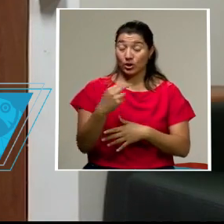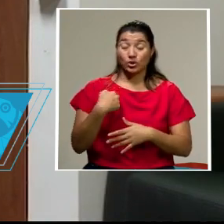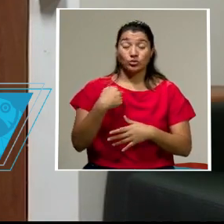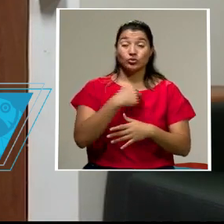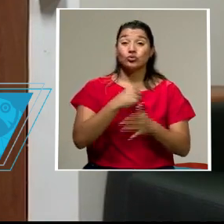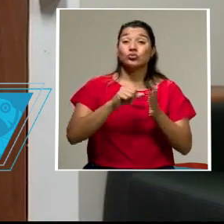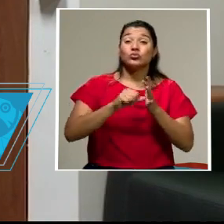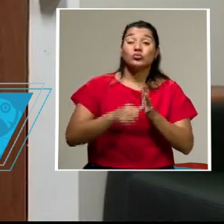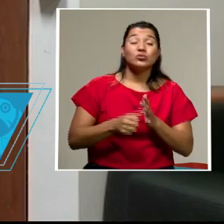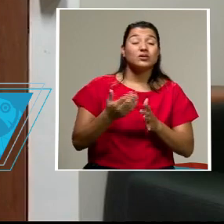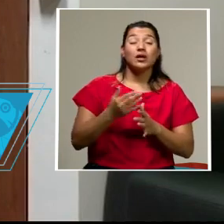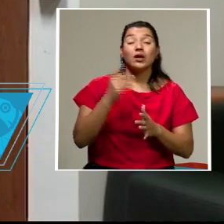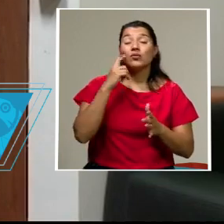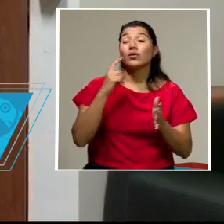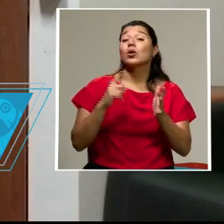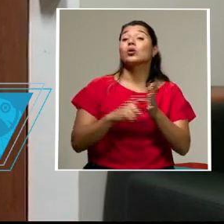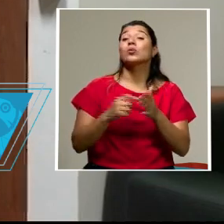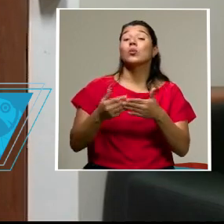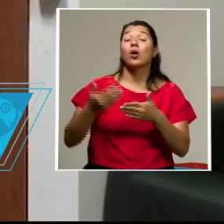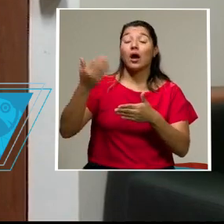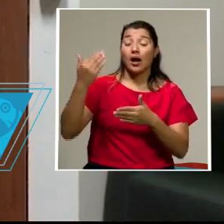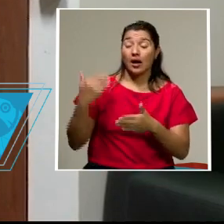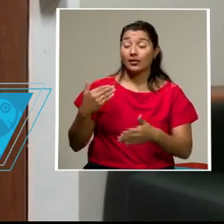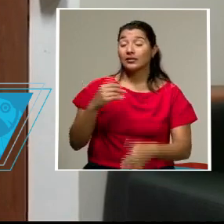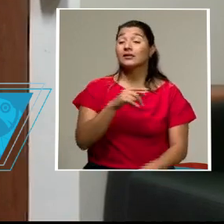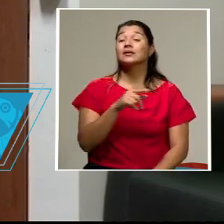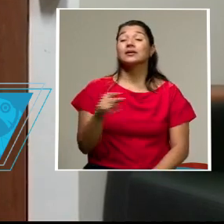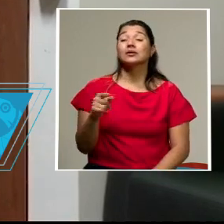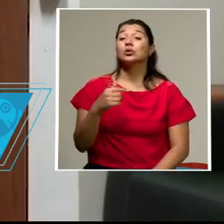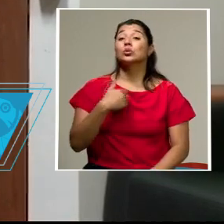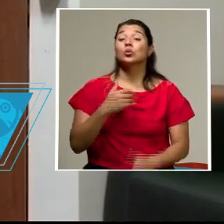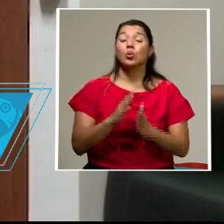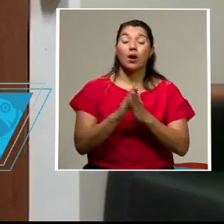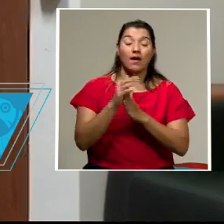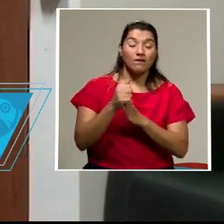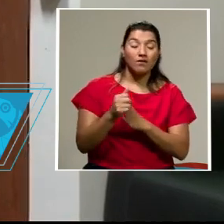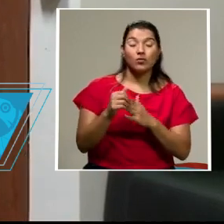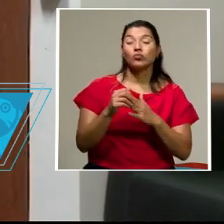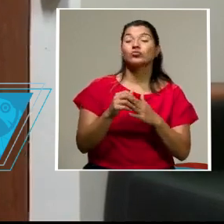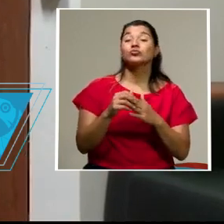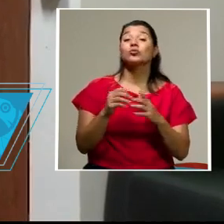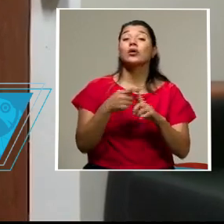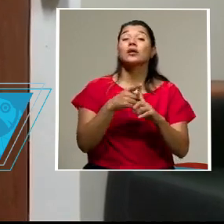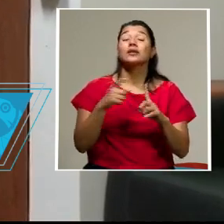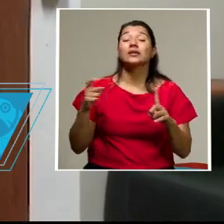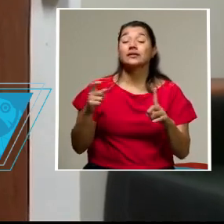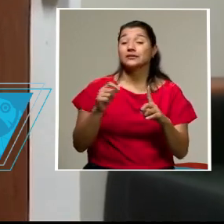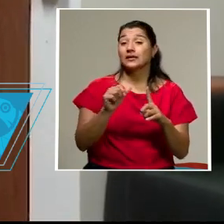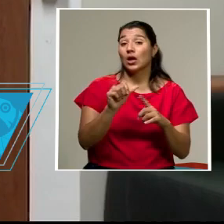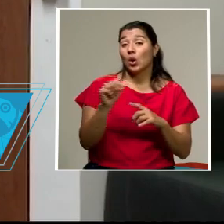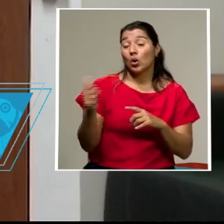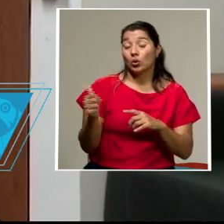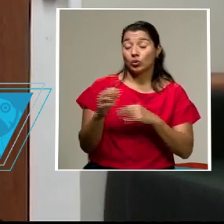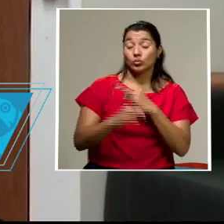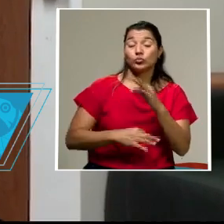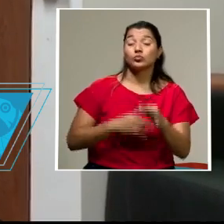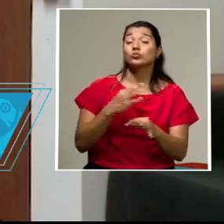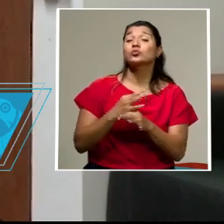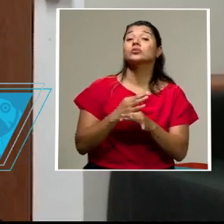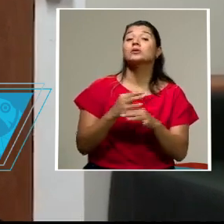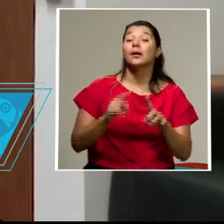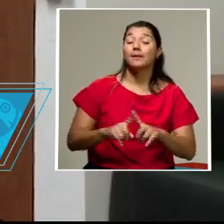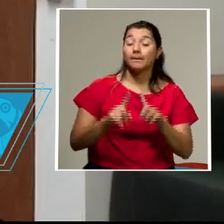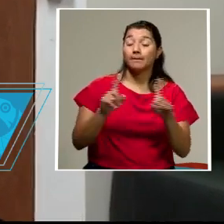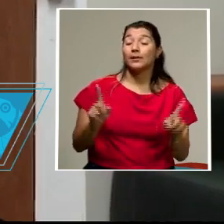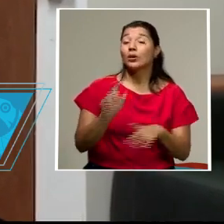que reconocemos que en el pasado hubo abusos en términos de ciertas escalas salariales, no obstante, ese